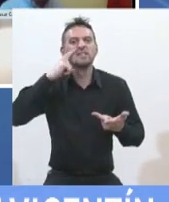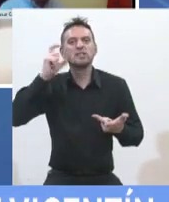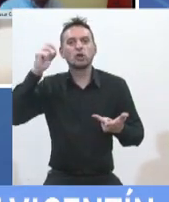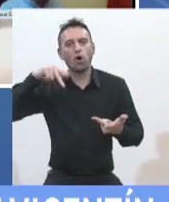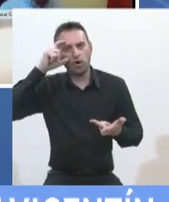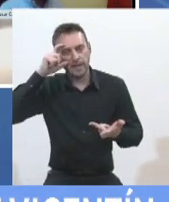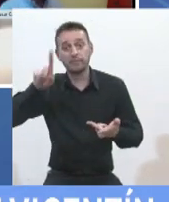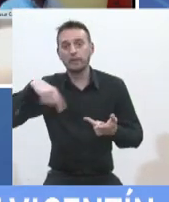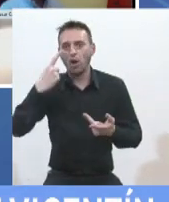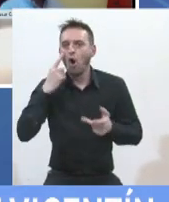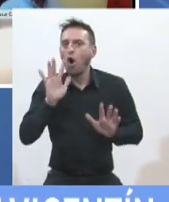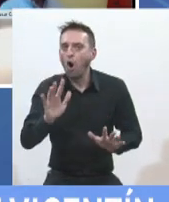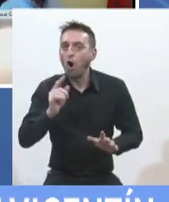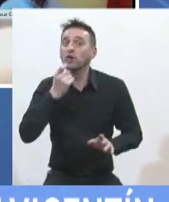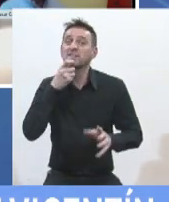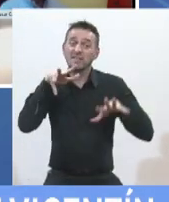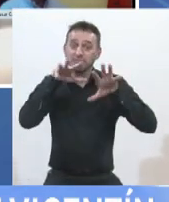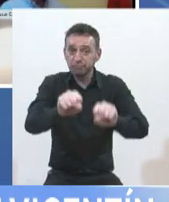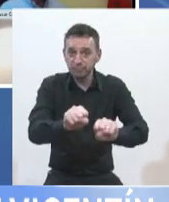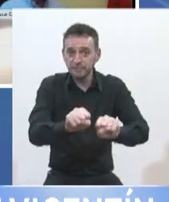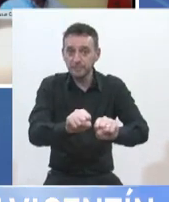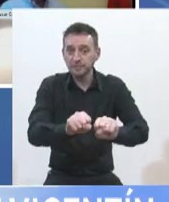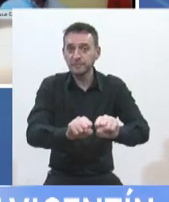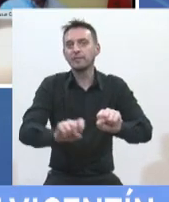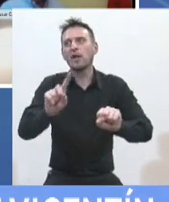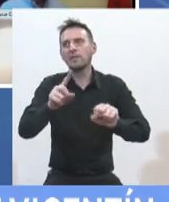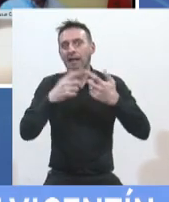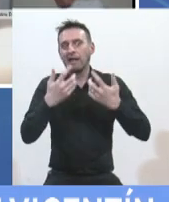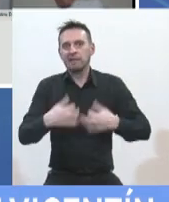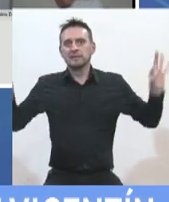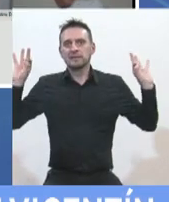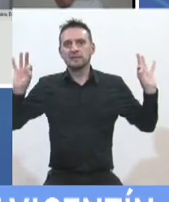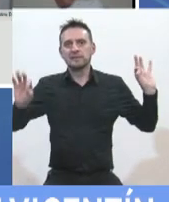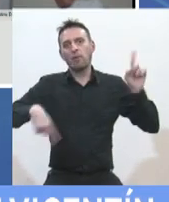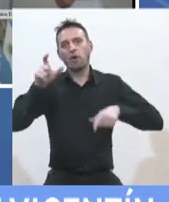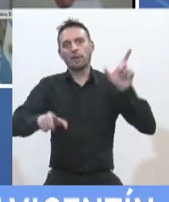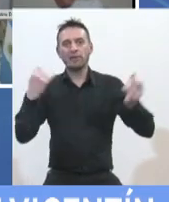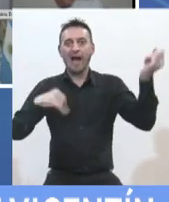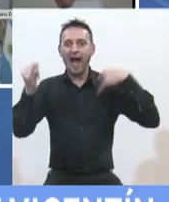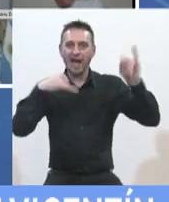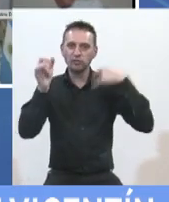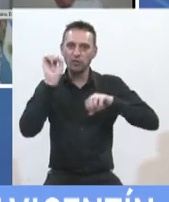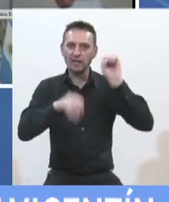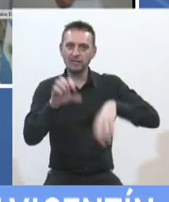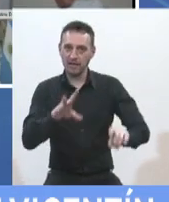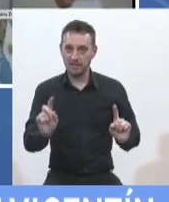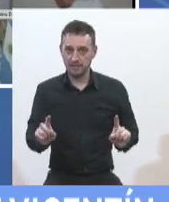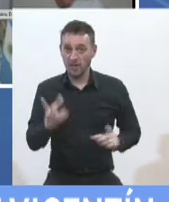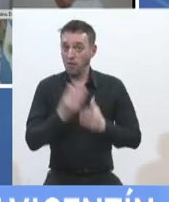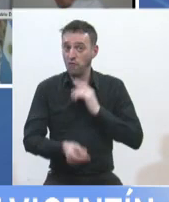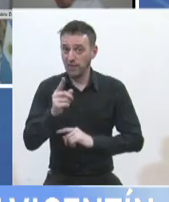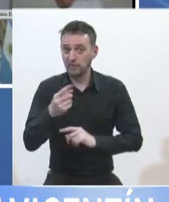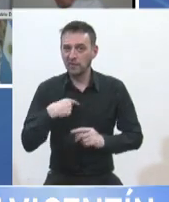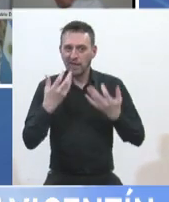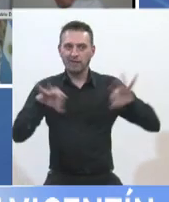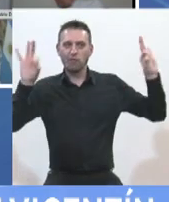y ojo que con una expropiación no estemos salvándole la ropa a los accionistas que actuaron mal que no estemos